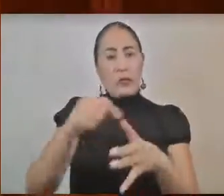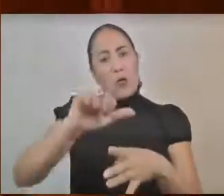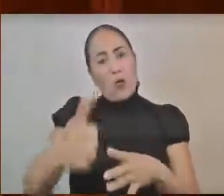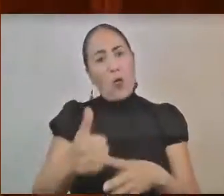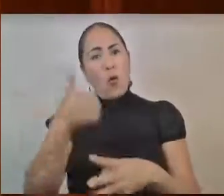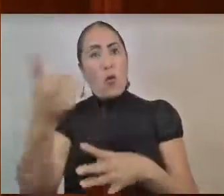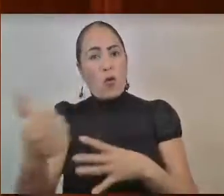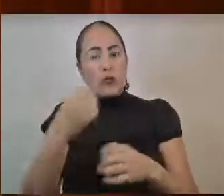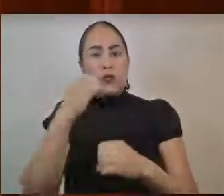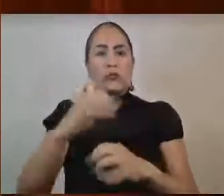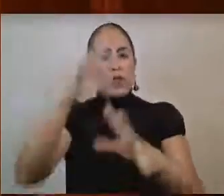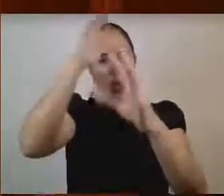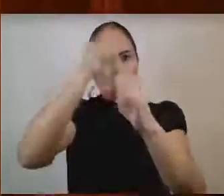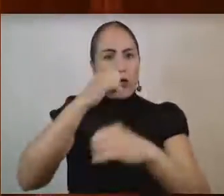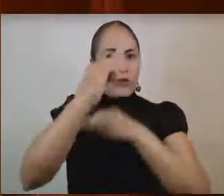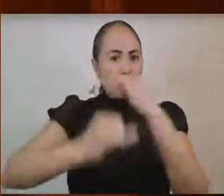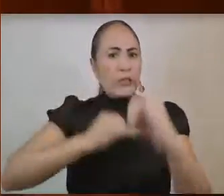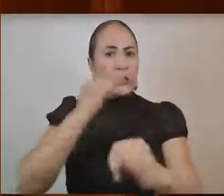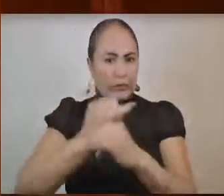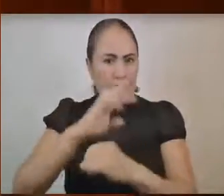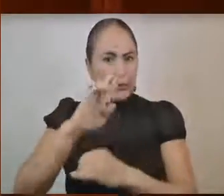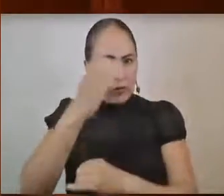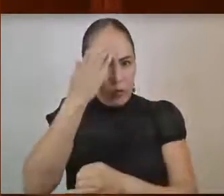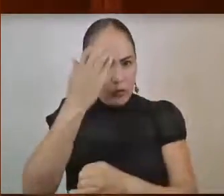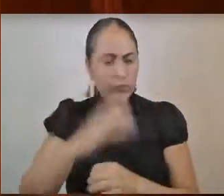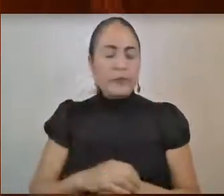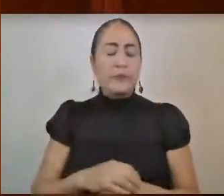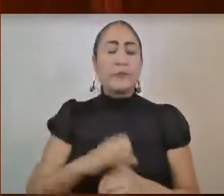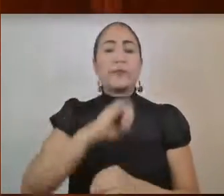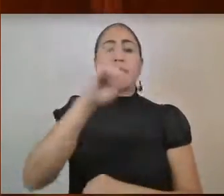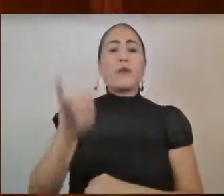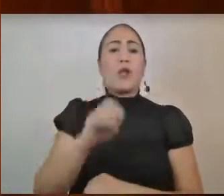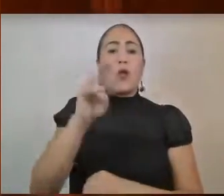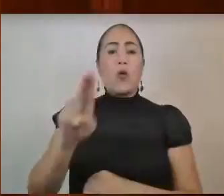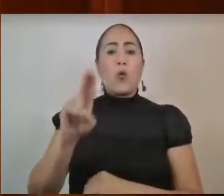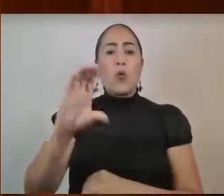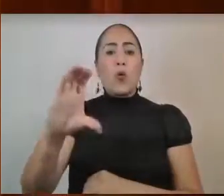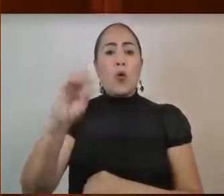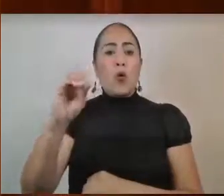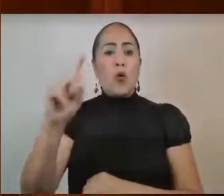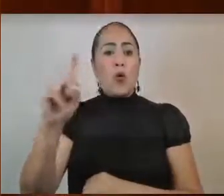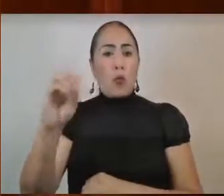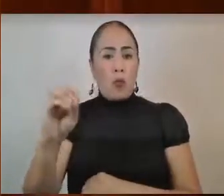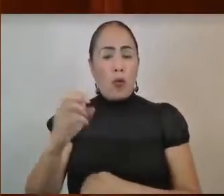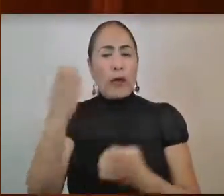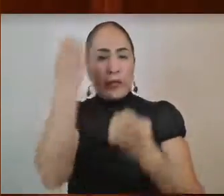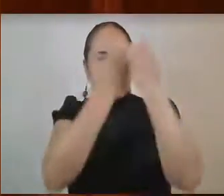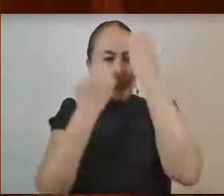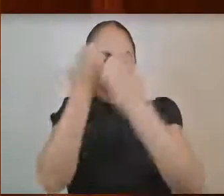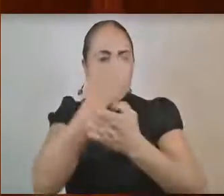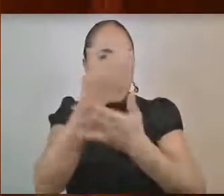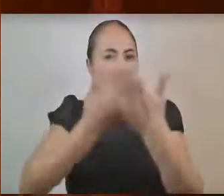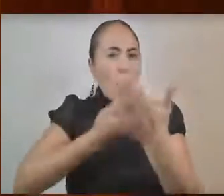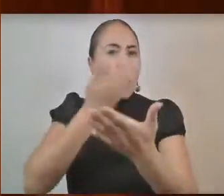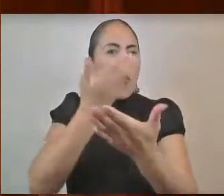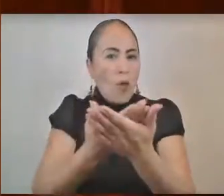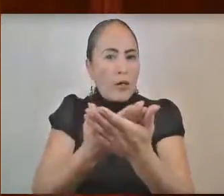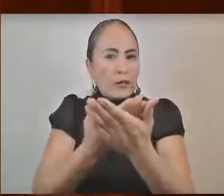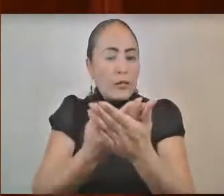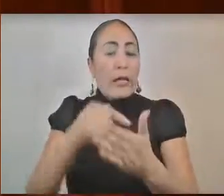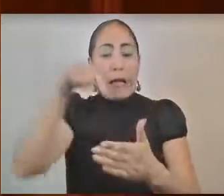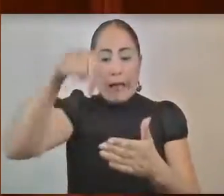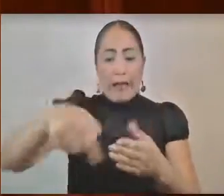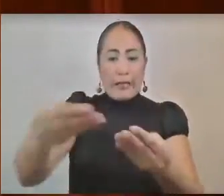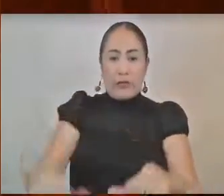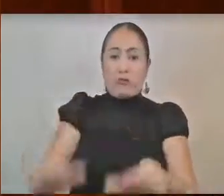jurídicos internacionales, la Junta de Coordinación Política analizó las propuestas y remitió a esta